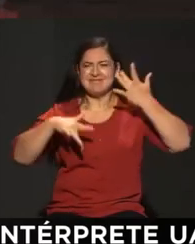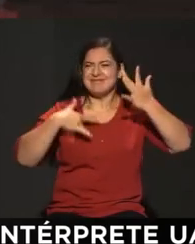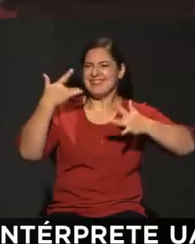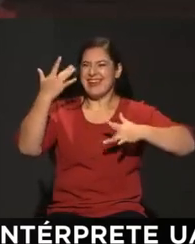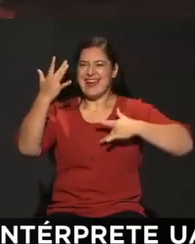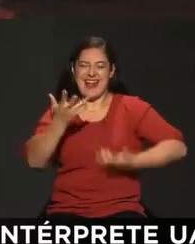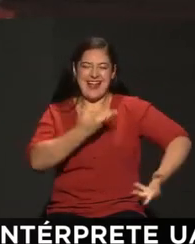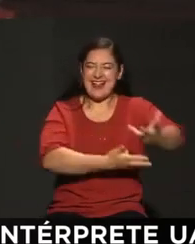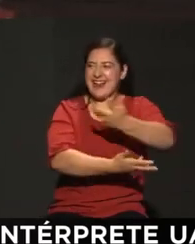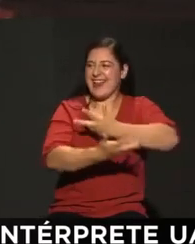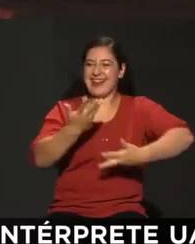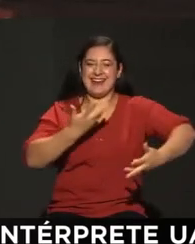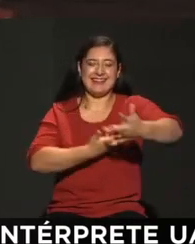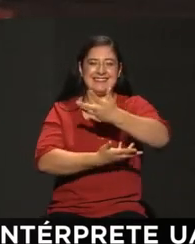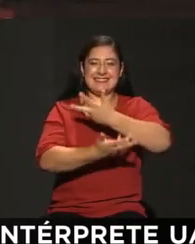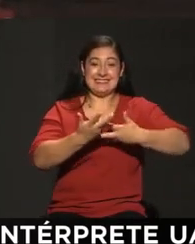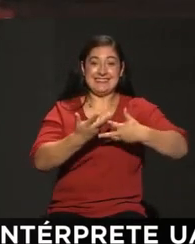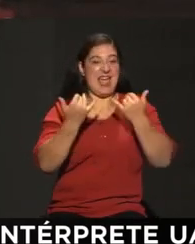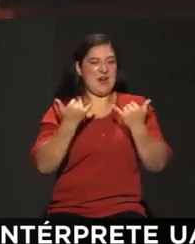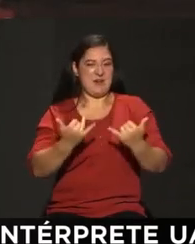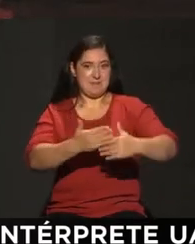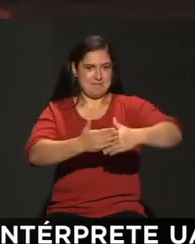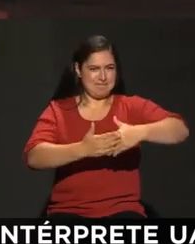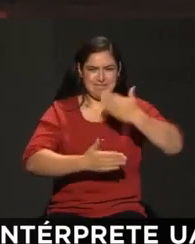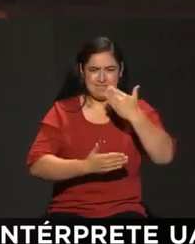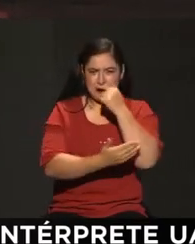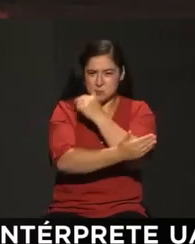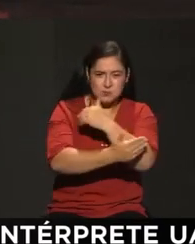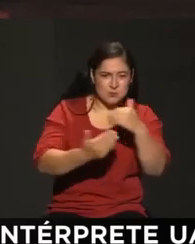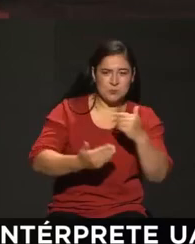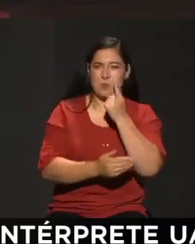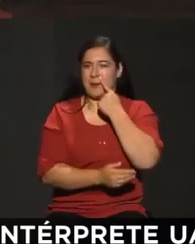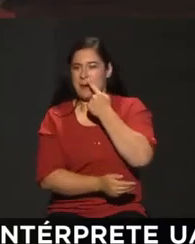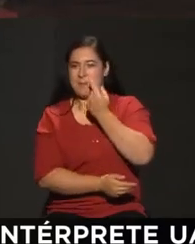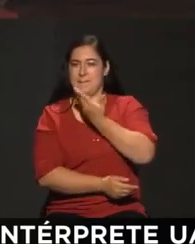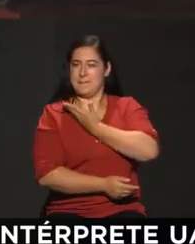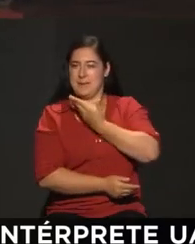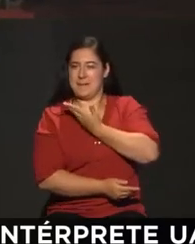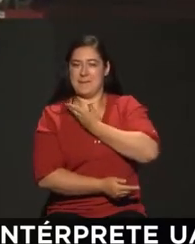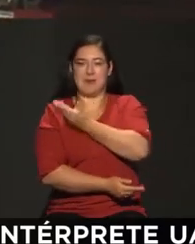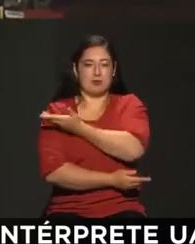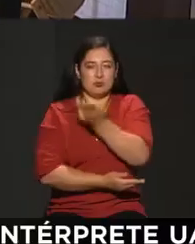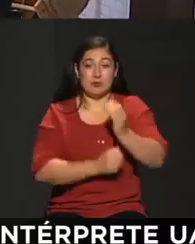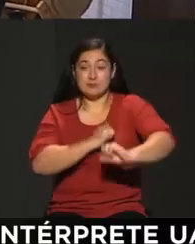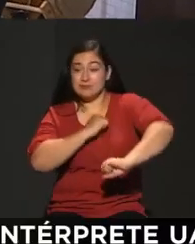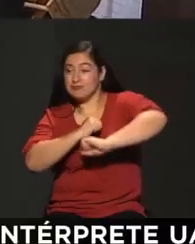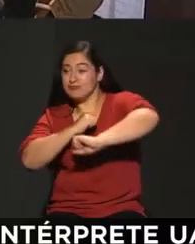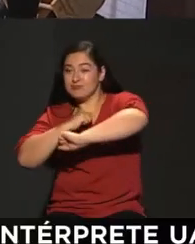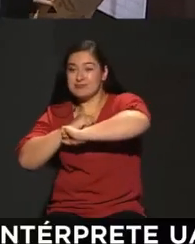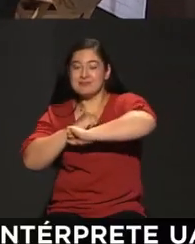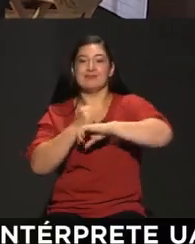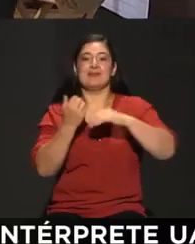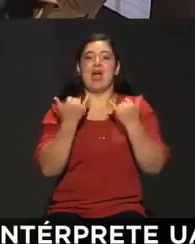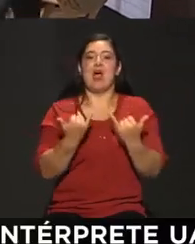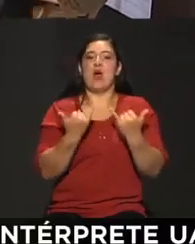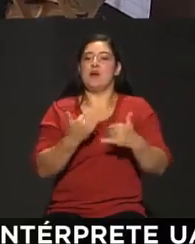aquí, disfrutar en este espacio. Entonces vamos a empezar allá, niños en casa, papá, mamá, todos nos apoyan ahí. Vamos a